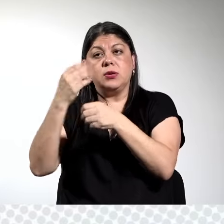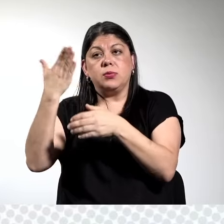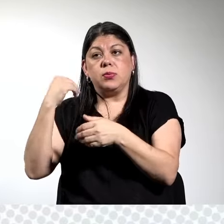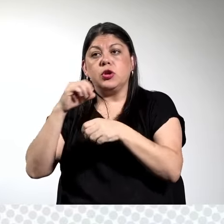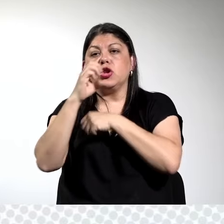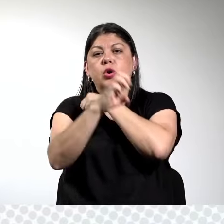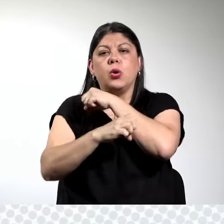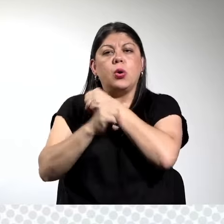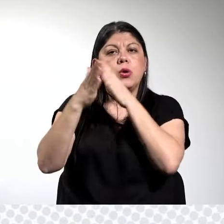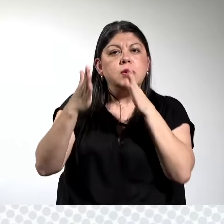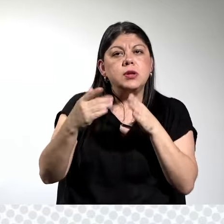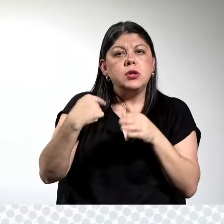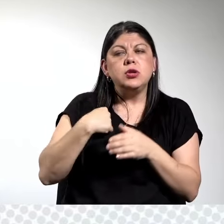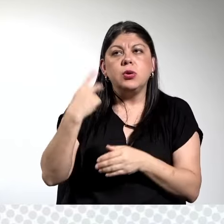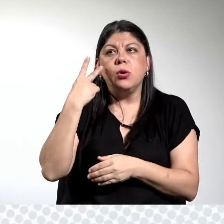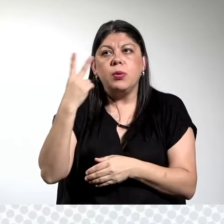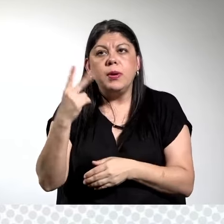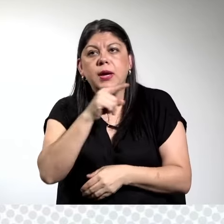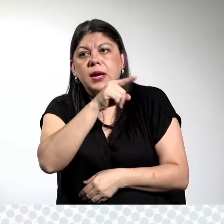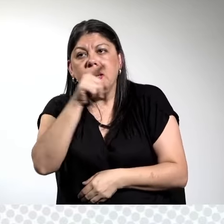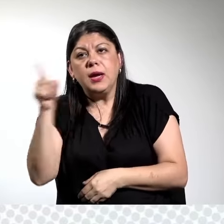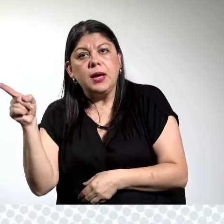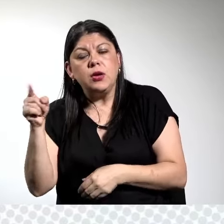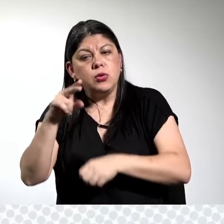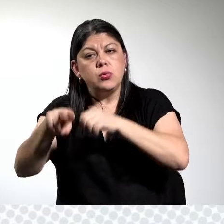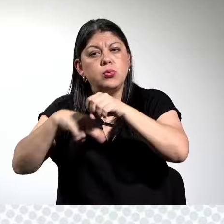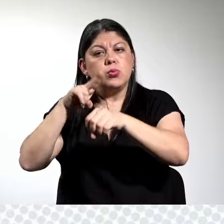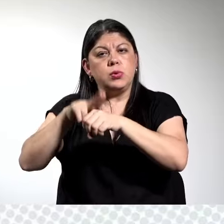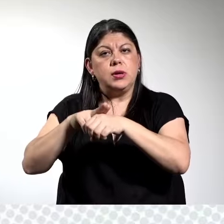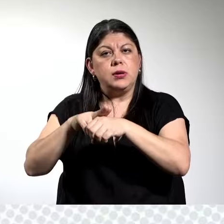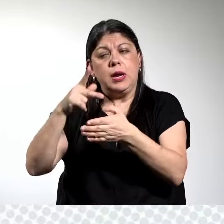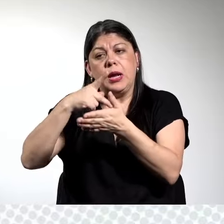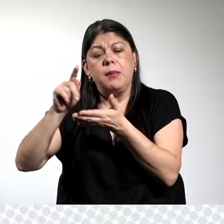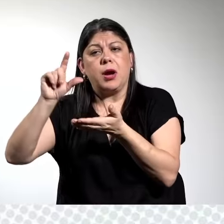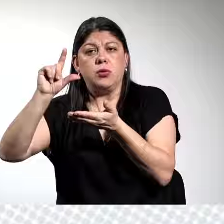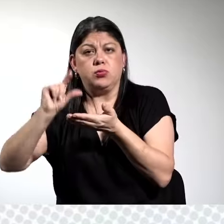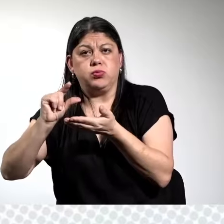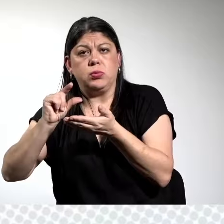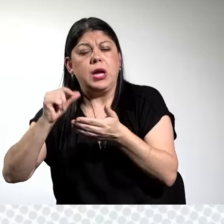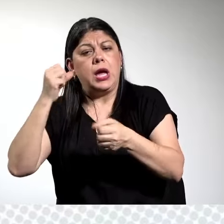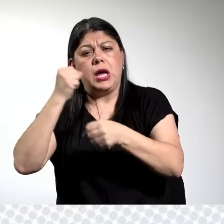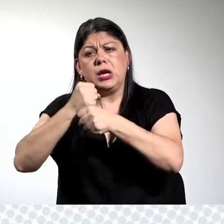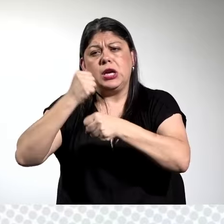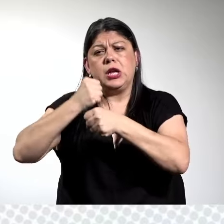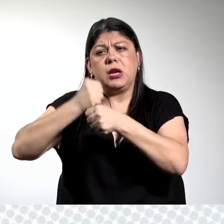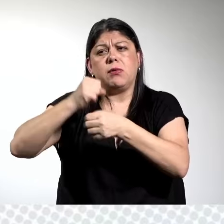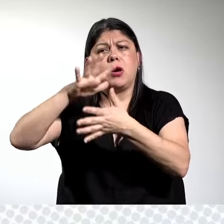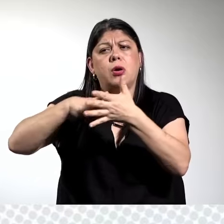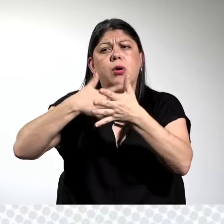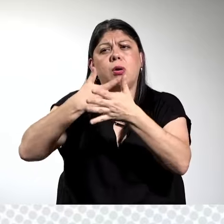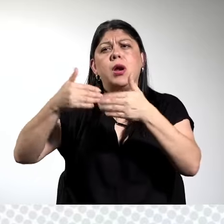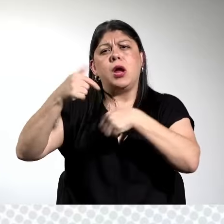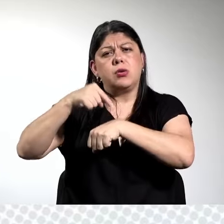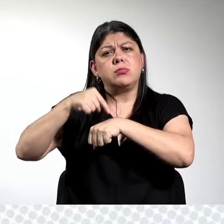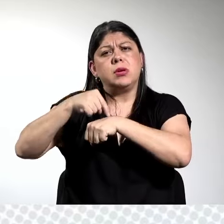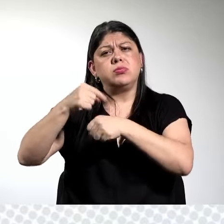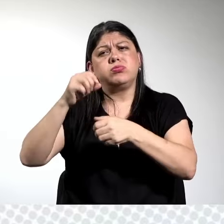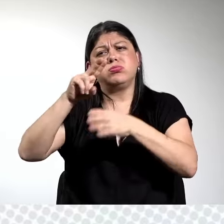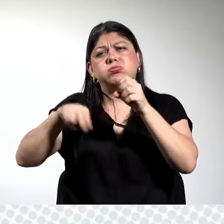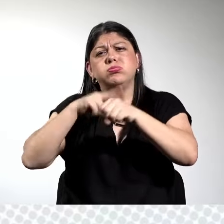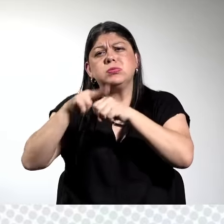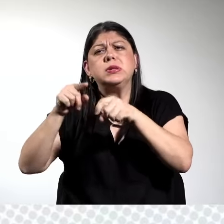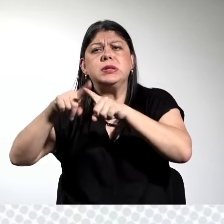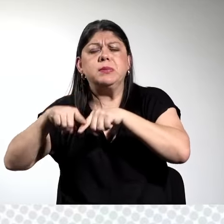extranjeros y extranjeras, y yo vi lo que era que sencillamente por su nacionalidad les pagaran menos y les exigieran jornadas laborales más largas, solo por su nacionalidad.